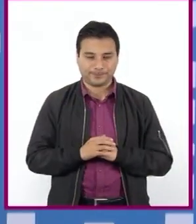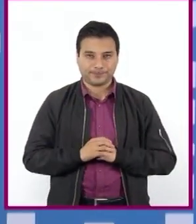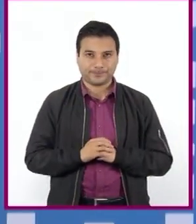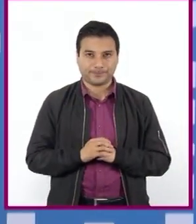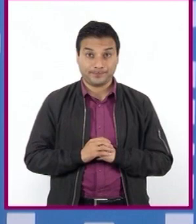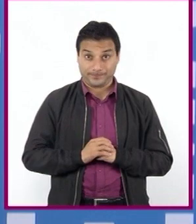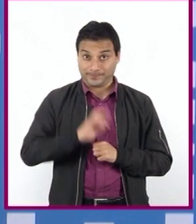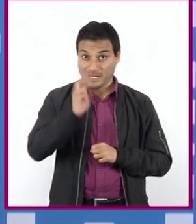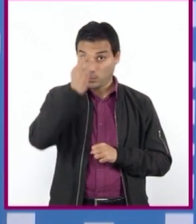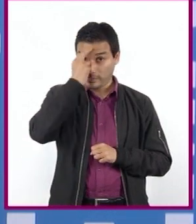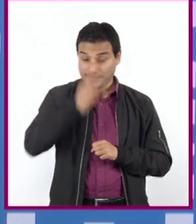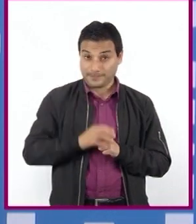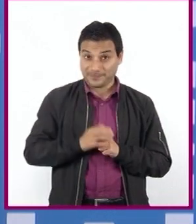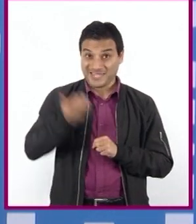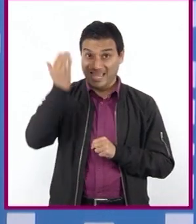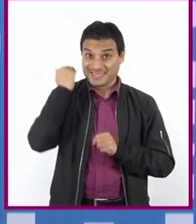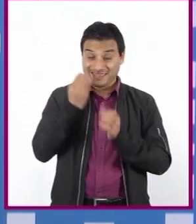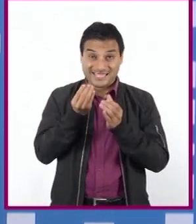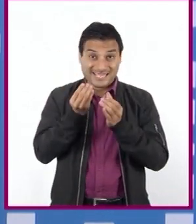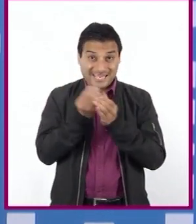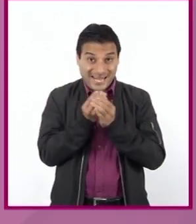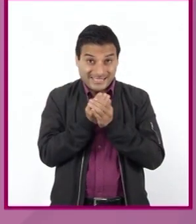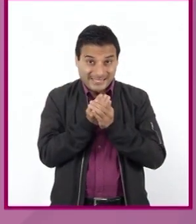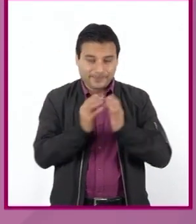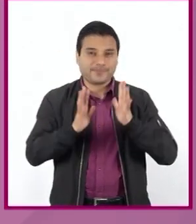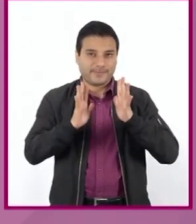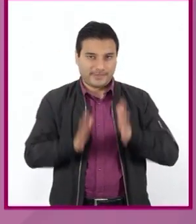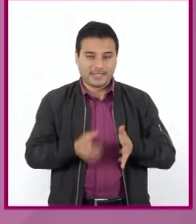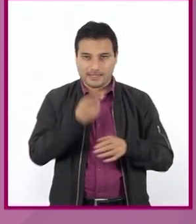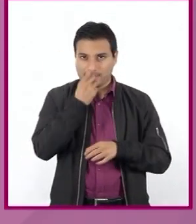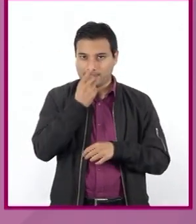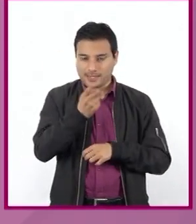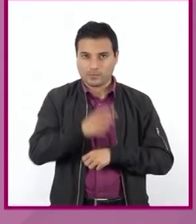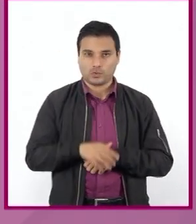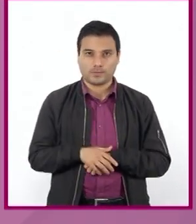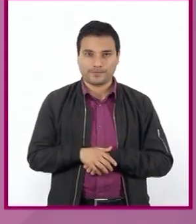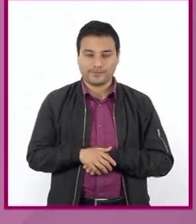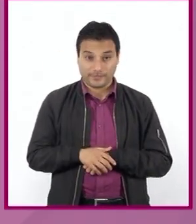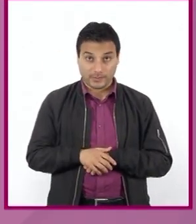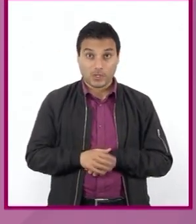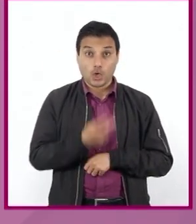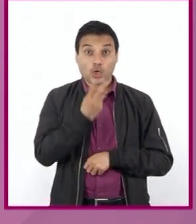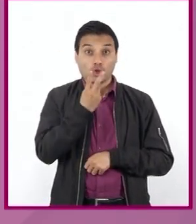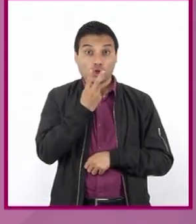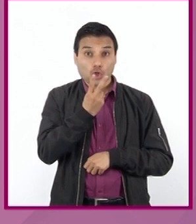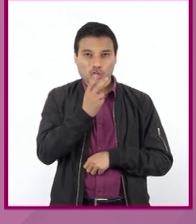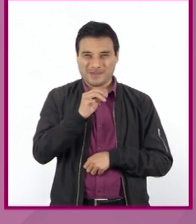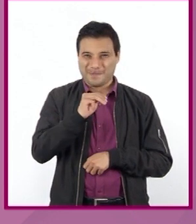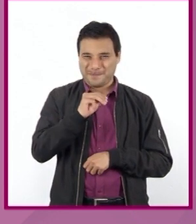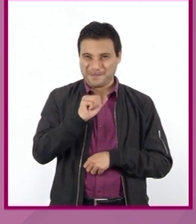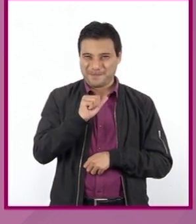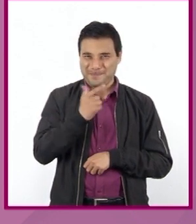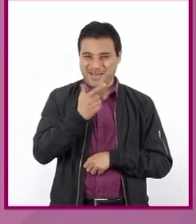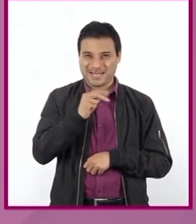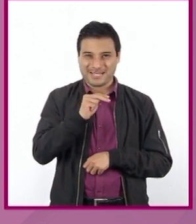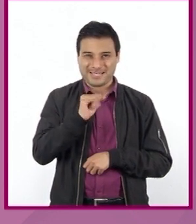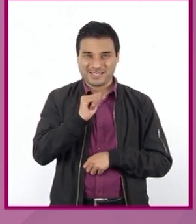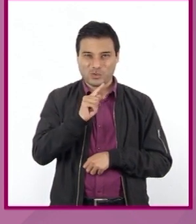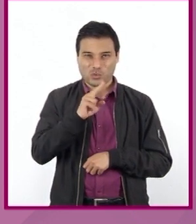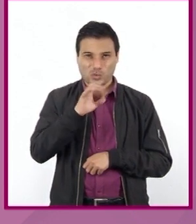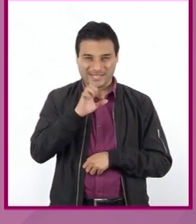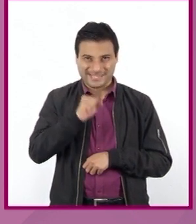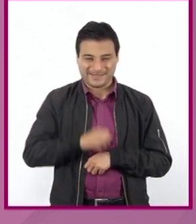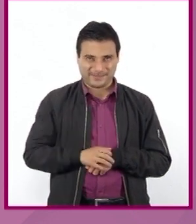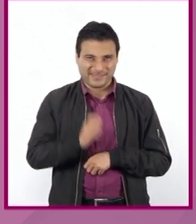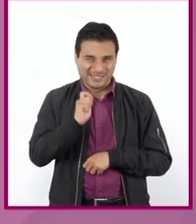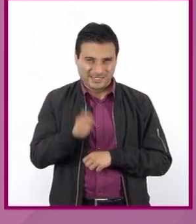Recordemos que en la sesión anterior se analizó que dos magnitudes guardan una relación de proporcionalidad directa cuando al